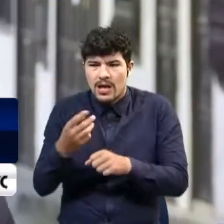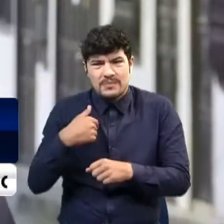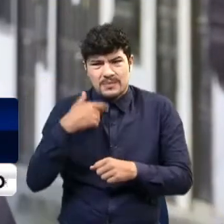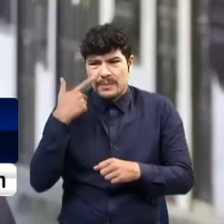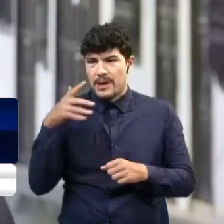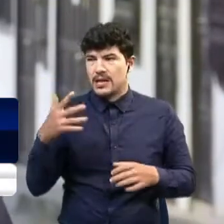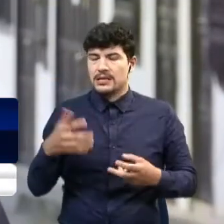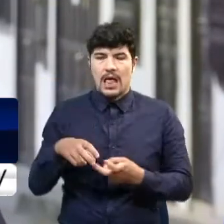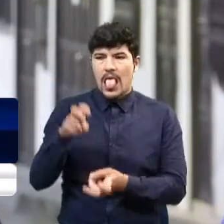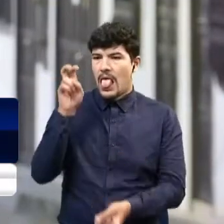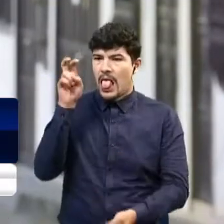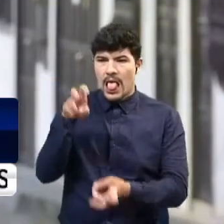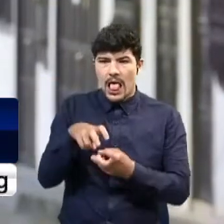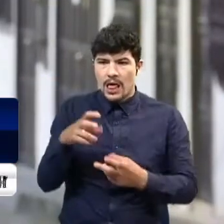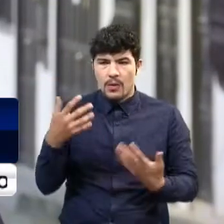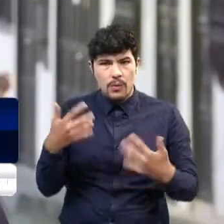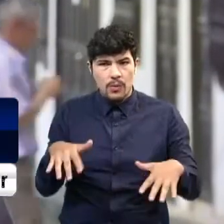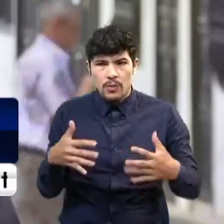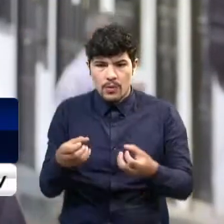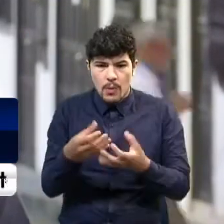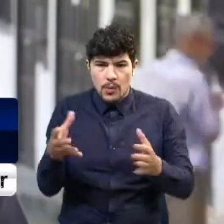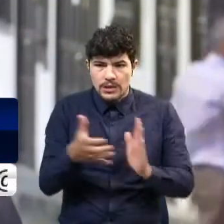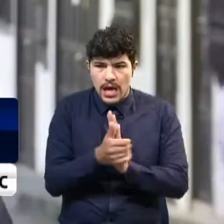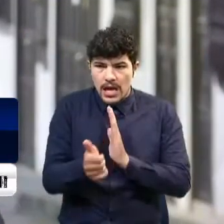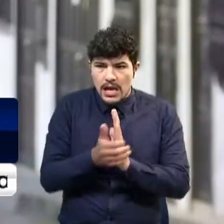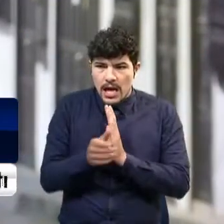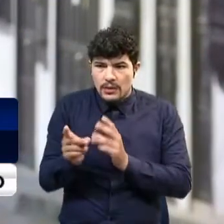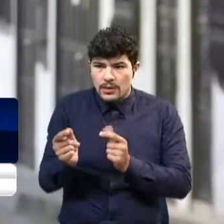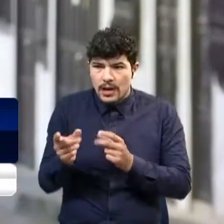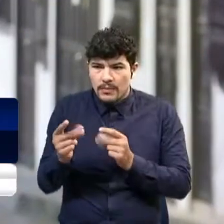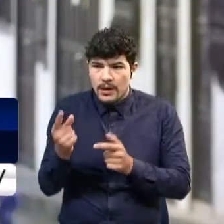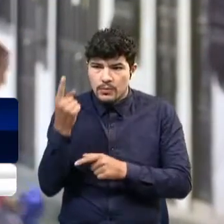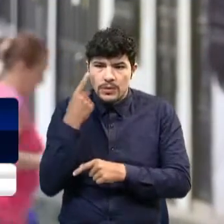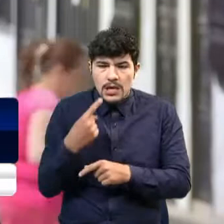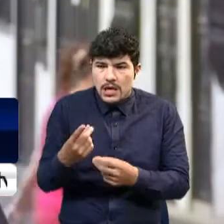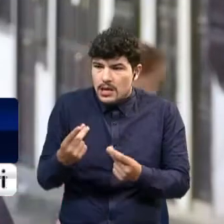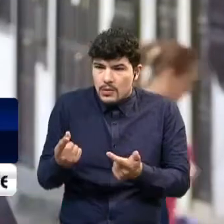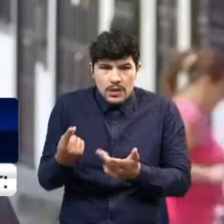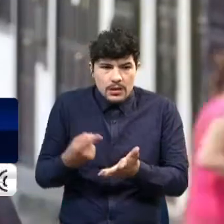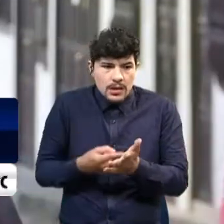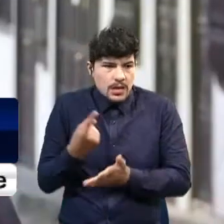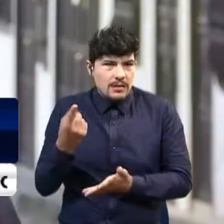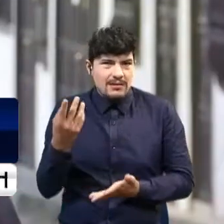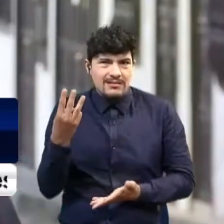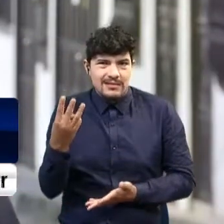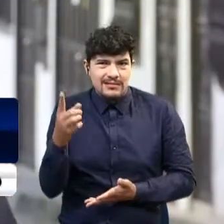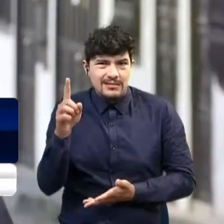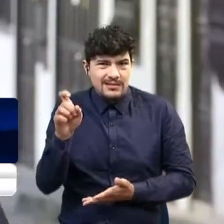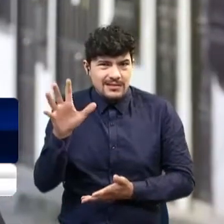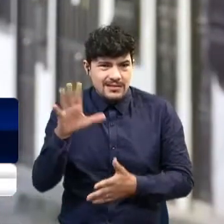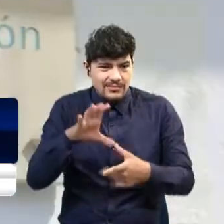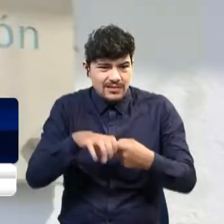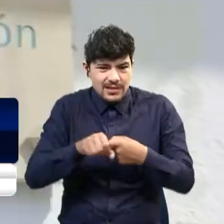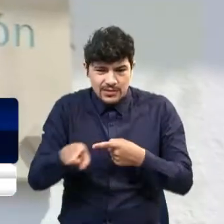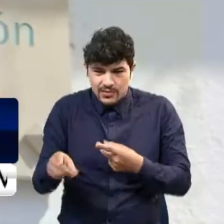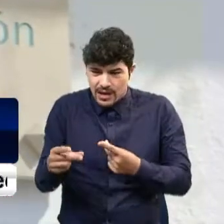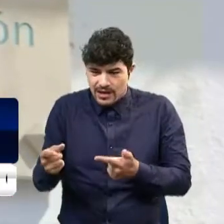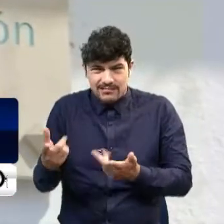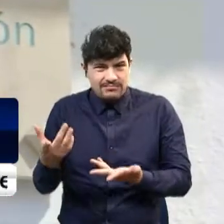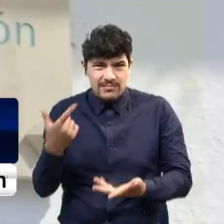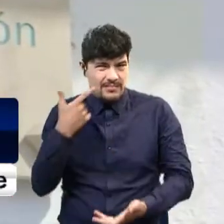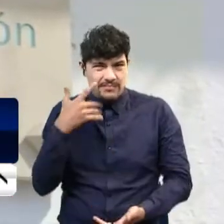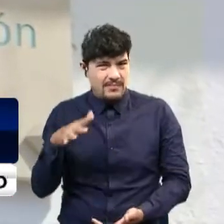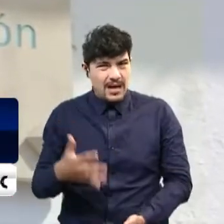parece increíble que hagan con tanta agilidad asignación de citas de un día para otro de esta especie la